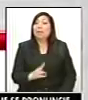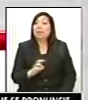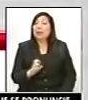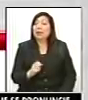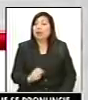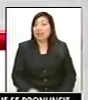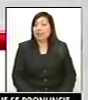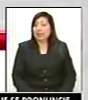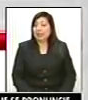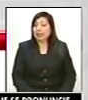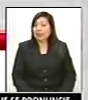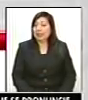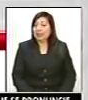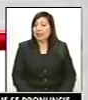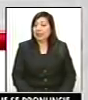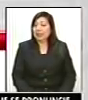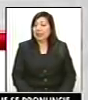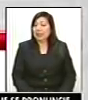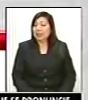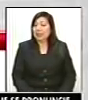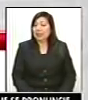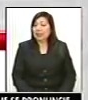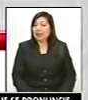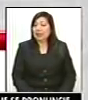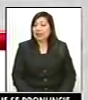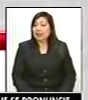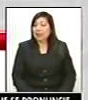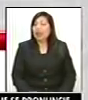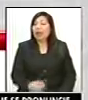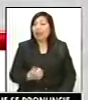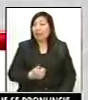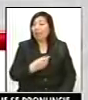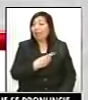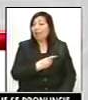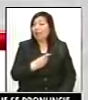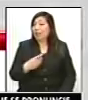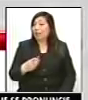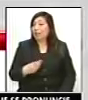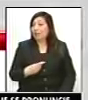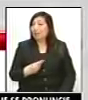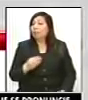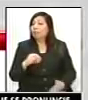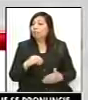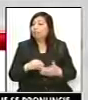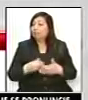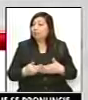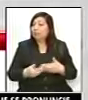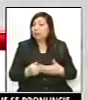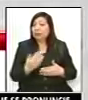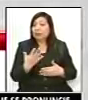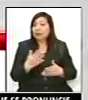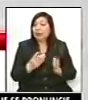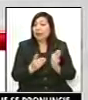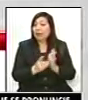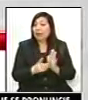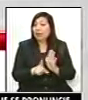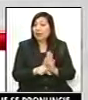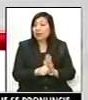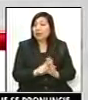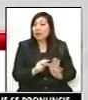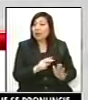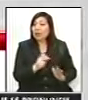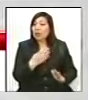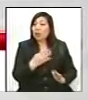DNI, el número, director ejecutivo de Proinversión, ha vulnerado el artículo 5 del Decreto Supremo